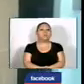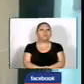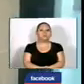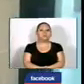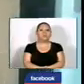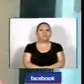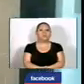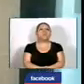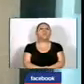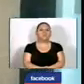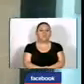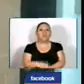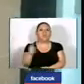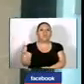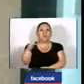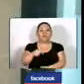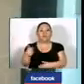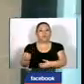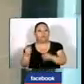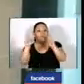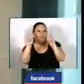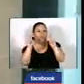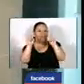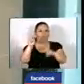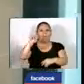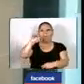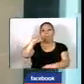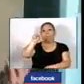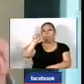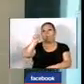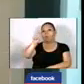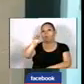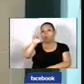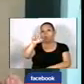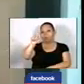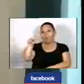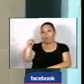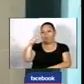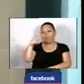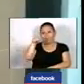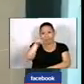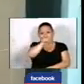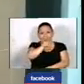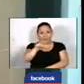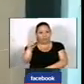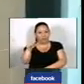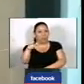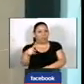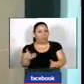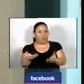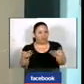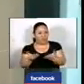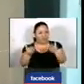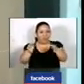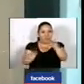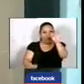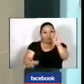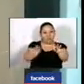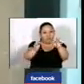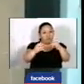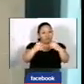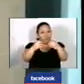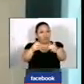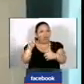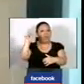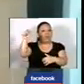De hecho, estamos acompañando el caso de Manuela, quien en esta semana se va a realizar una audiencia de fondo